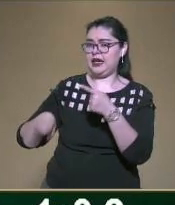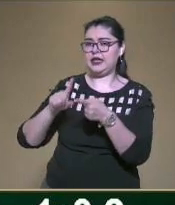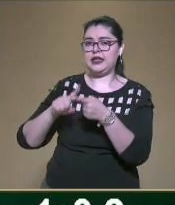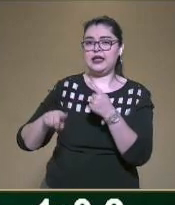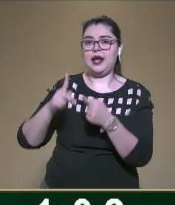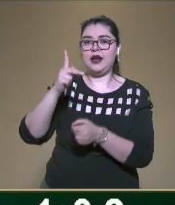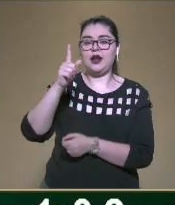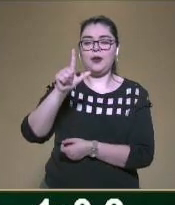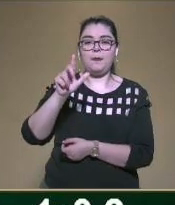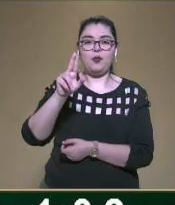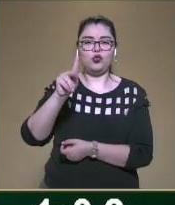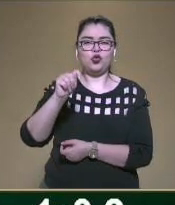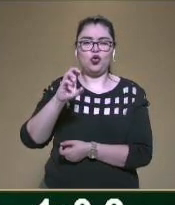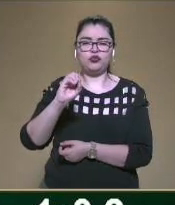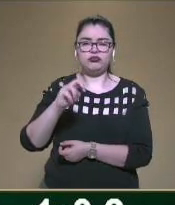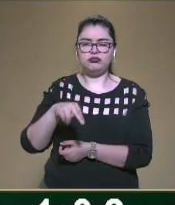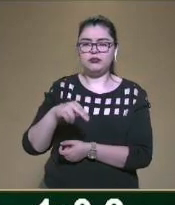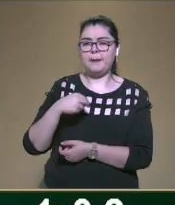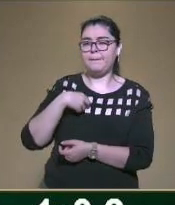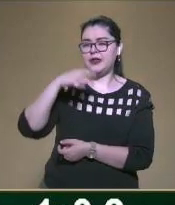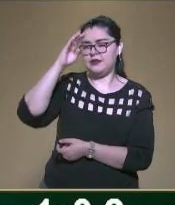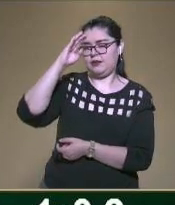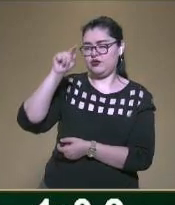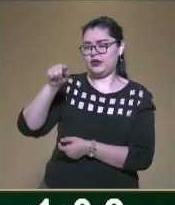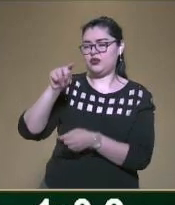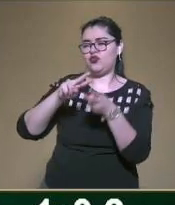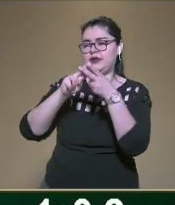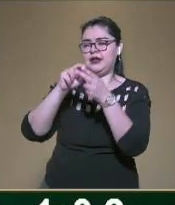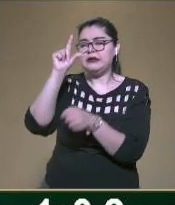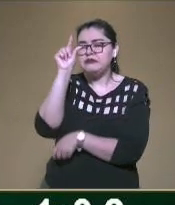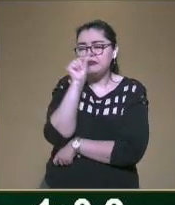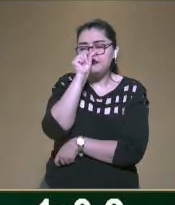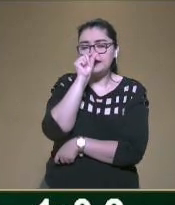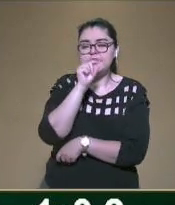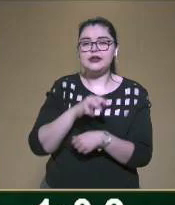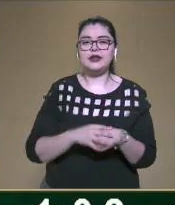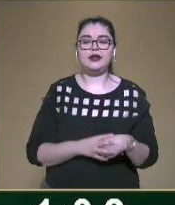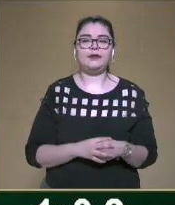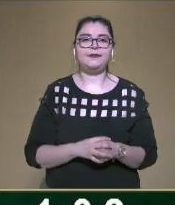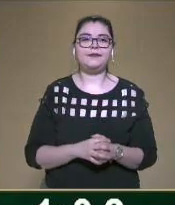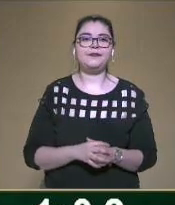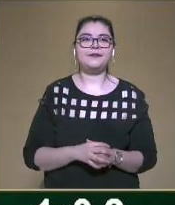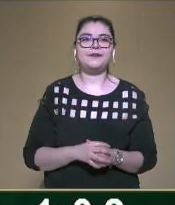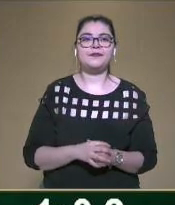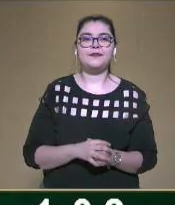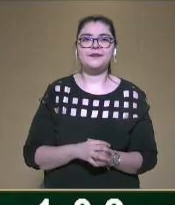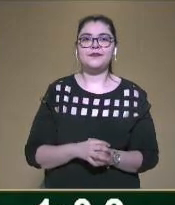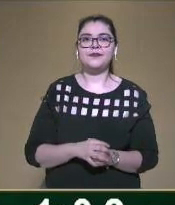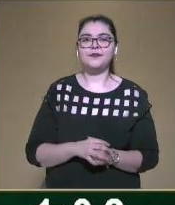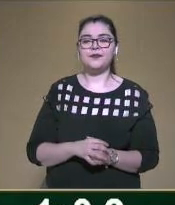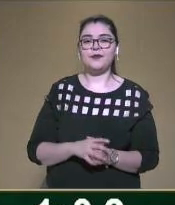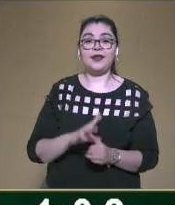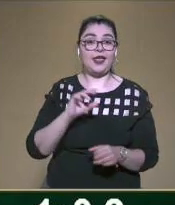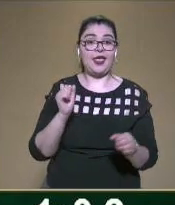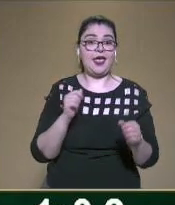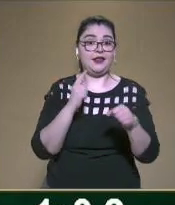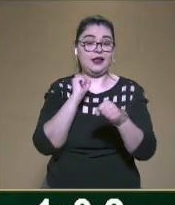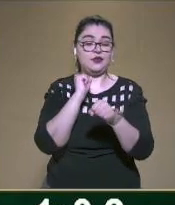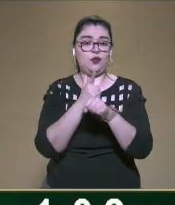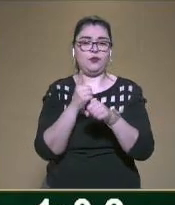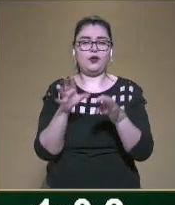enana, pero en algunas otras sí. En este caso lo vamos a mencionar, ¿verdad? Muy bien, entonces, ¿ya descubrieron cómo se